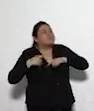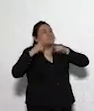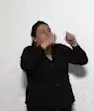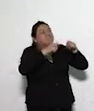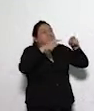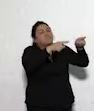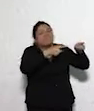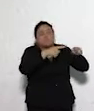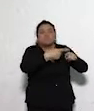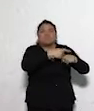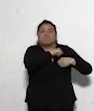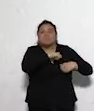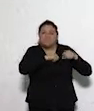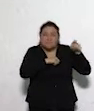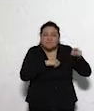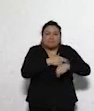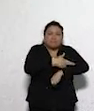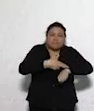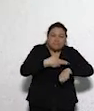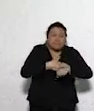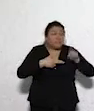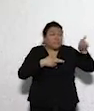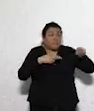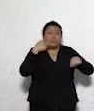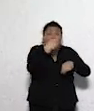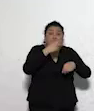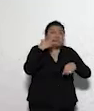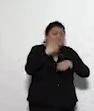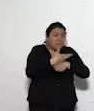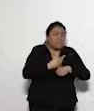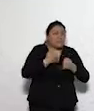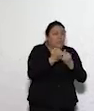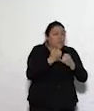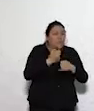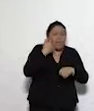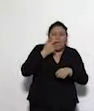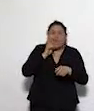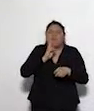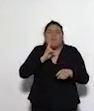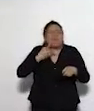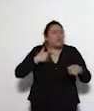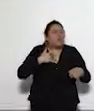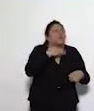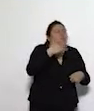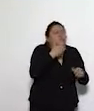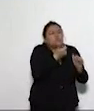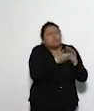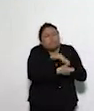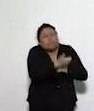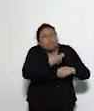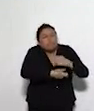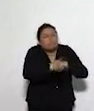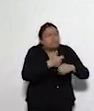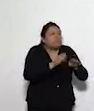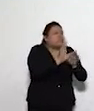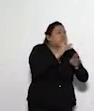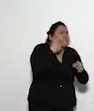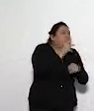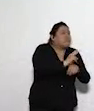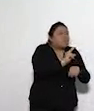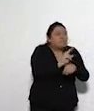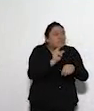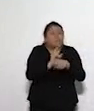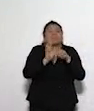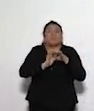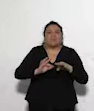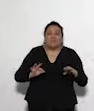indispensables para consolidar los mecanismos de fiscalización en contra de la corrupción y para la persecución autónoma de los delitos